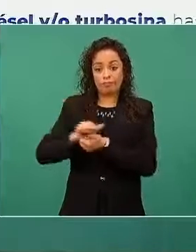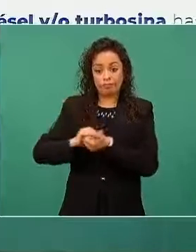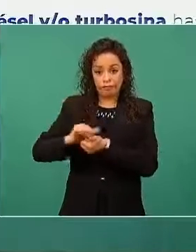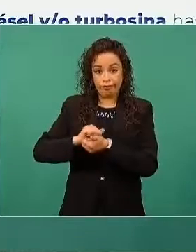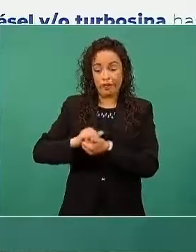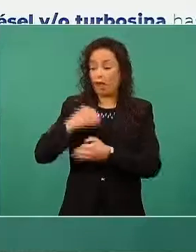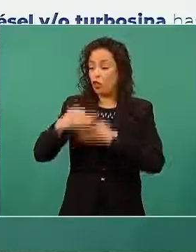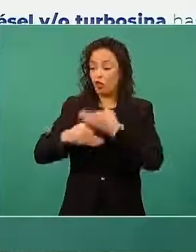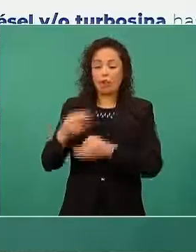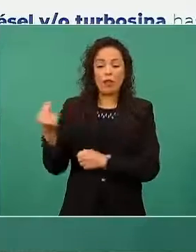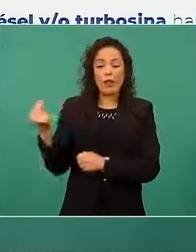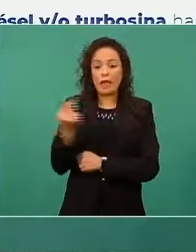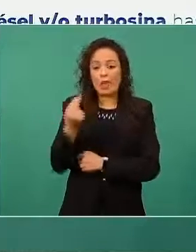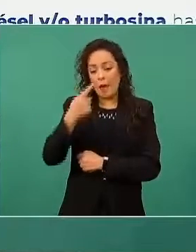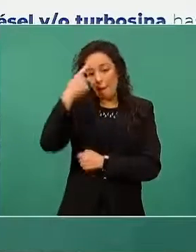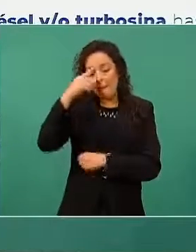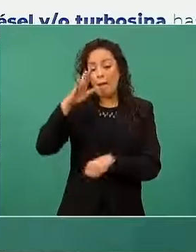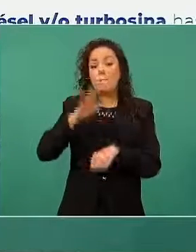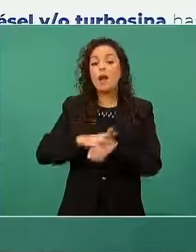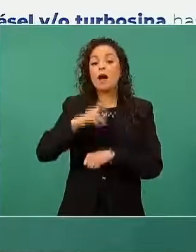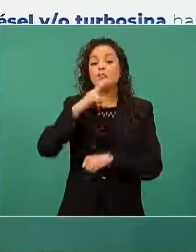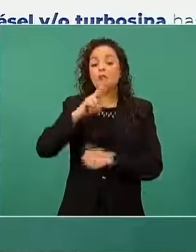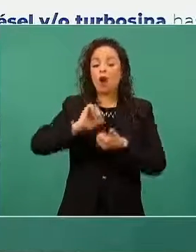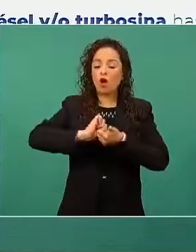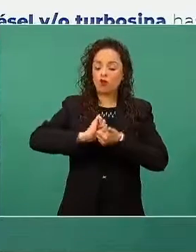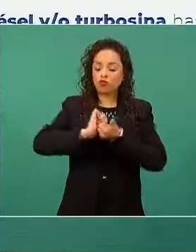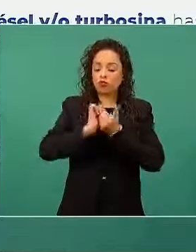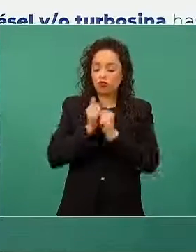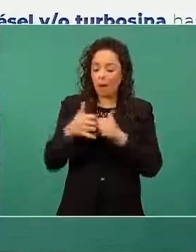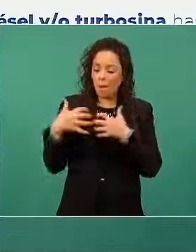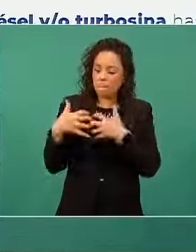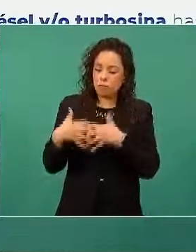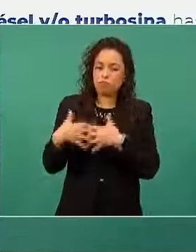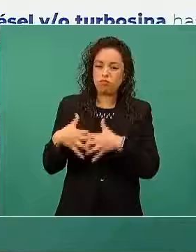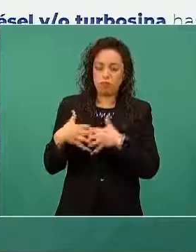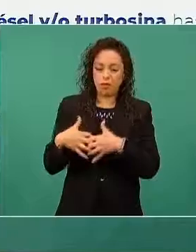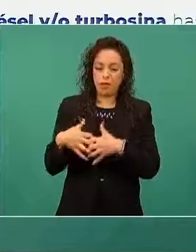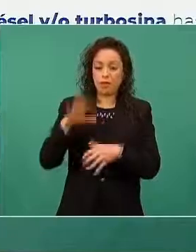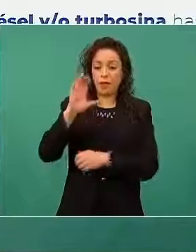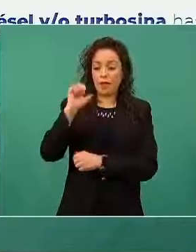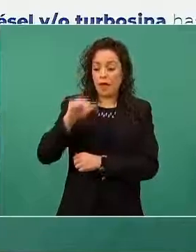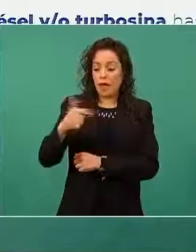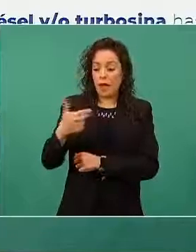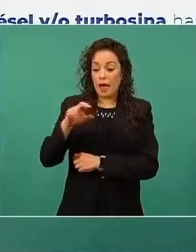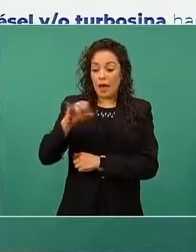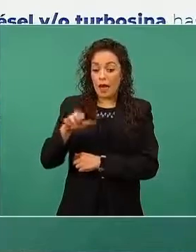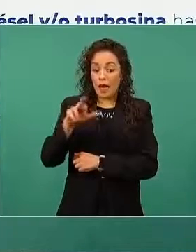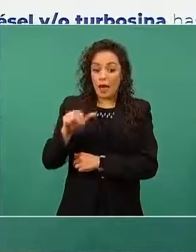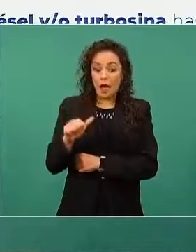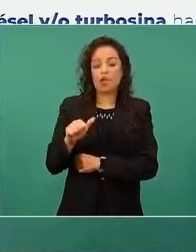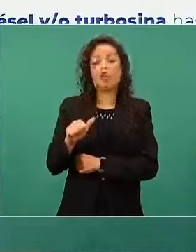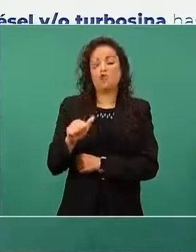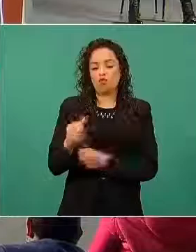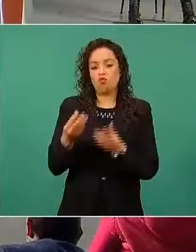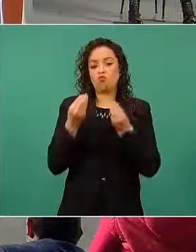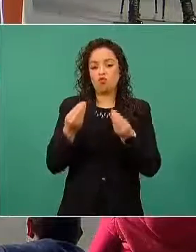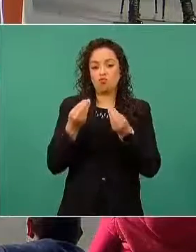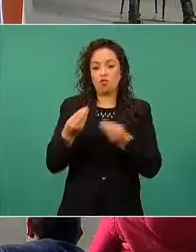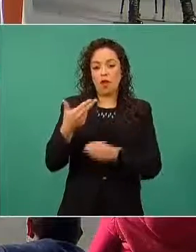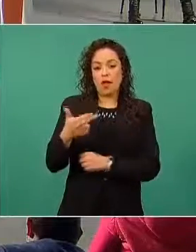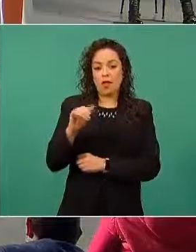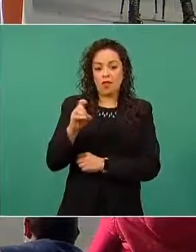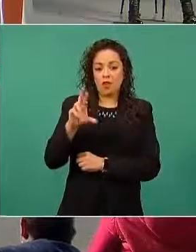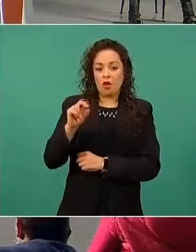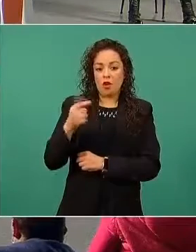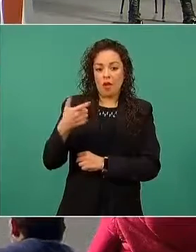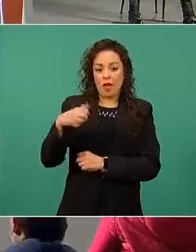obtener mayor conversión o procesamiento, y Cangrejera suministra una cantidad importante de hidrógeno y esto nos va a